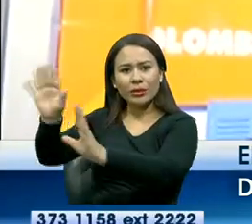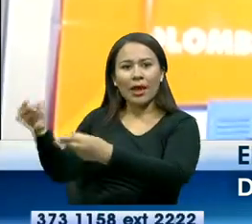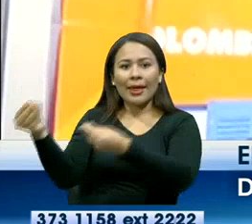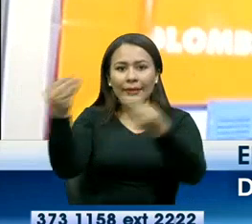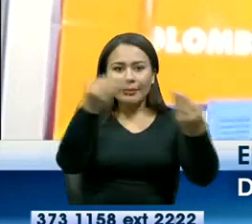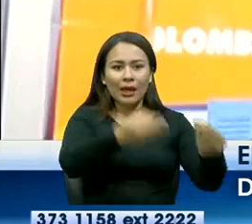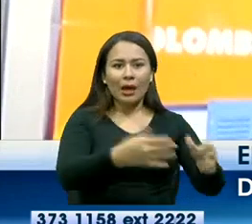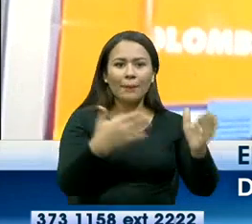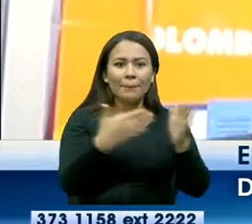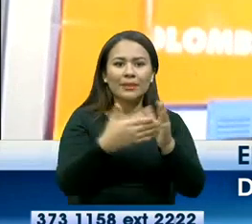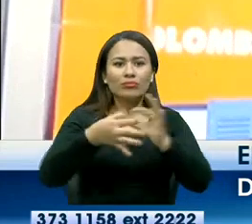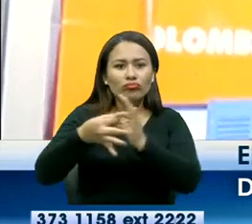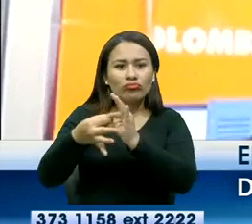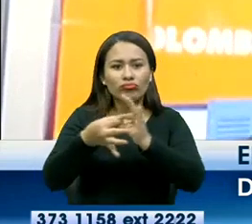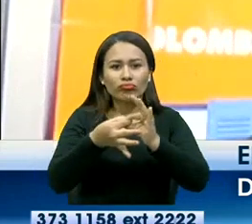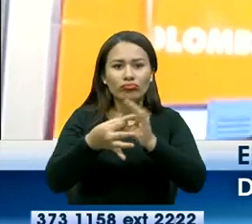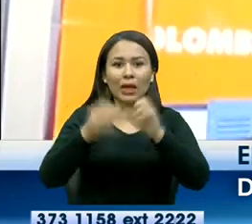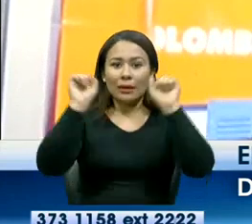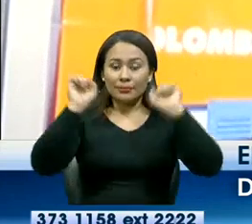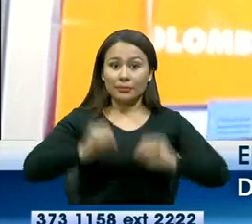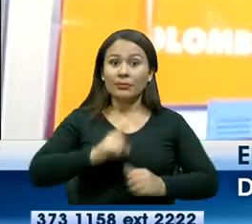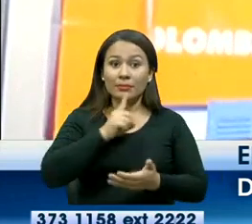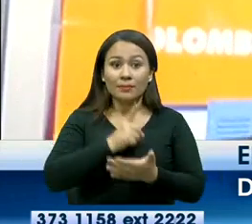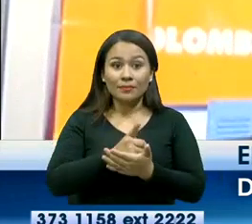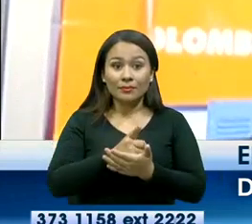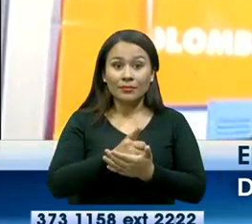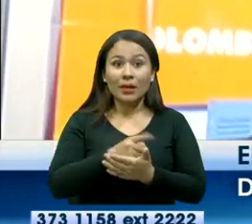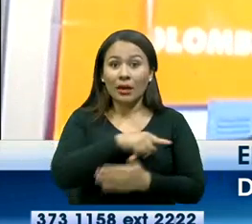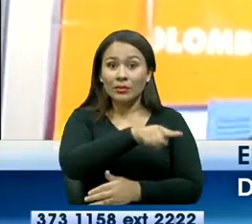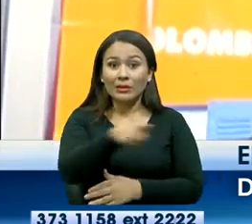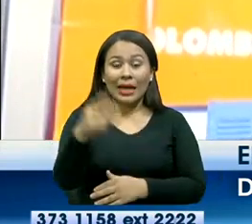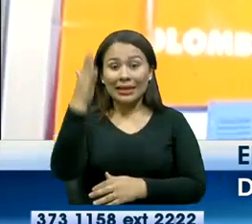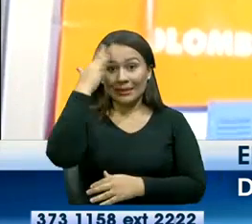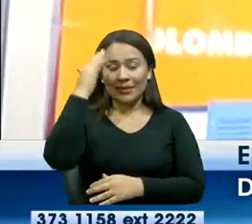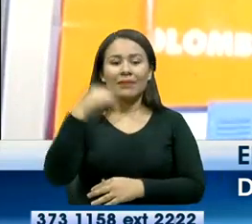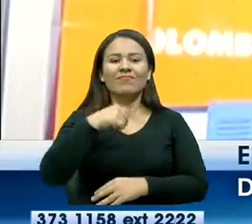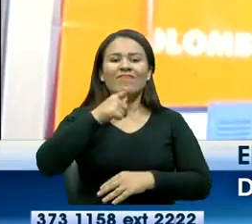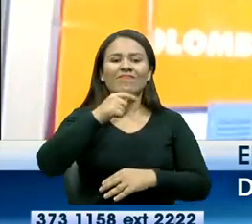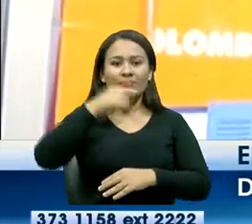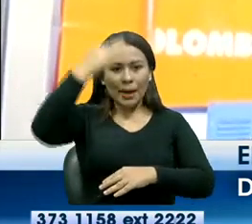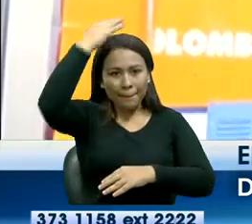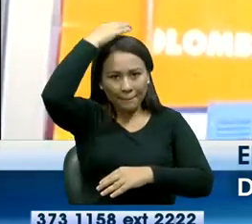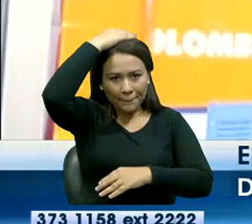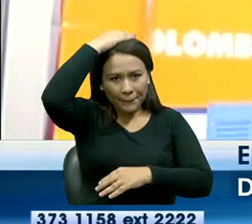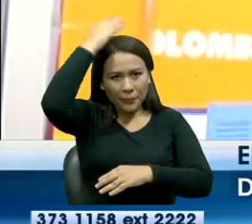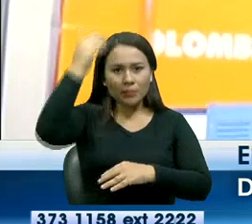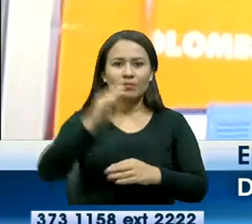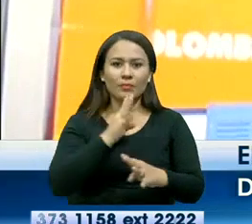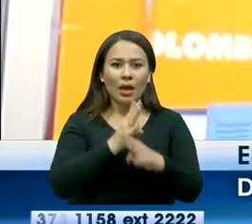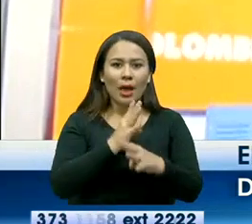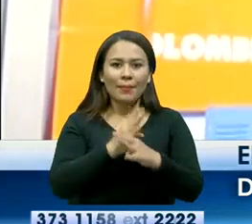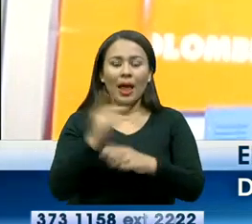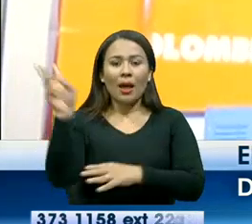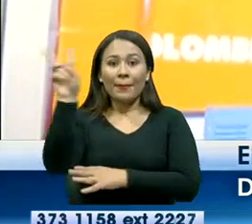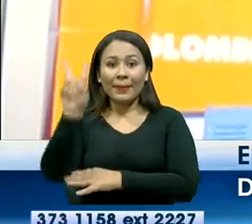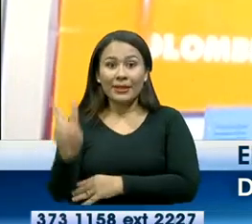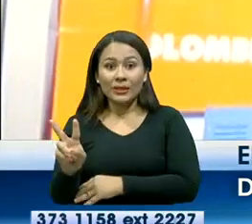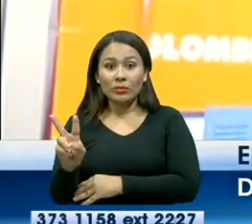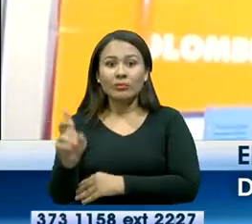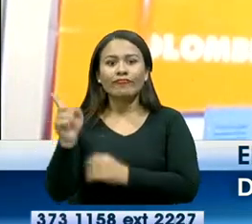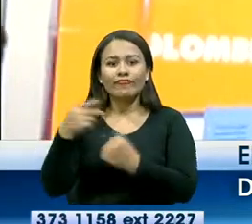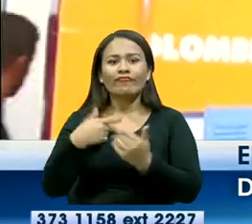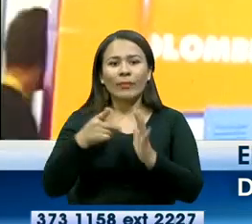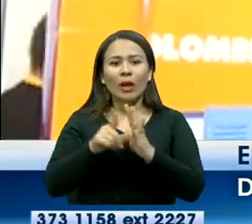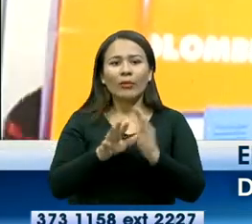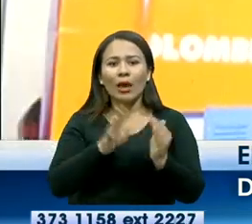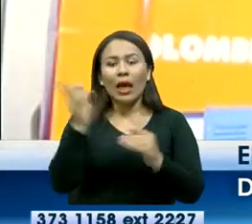y la reconciliación. Seguramente el señor Pontífice también se referirá al tema en la región de Venezuela para que el